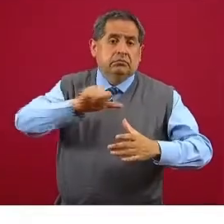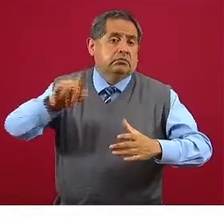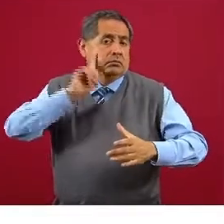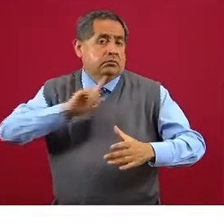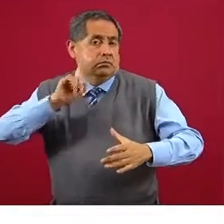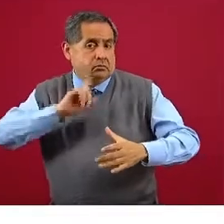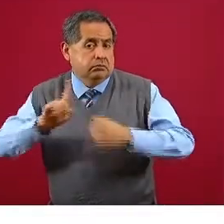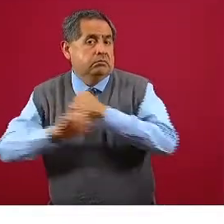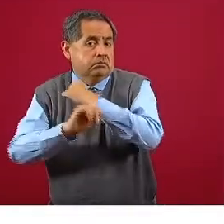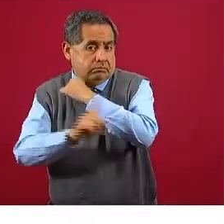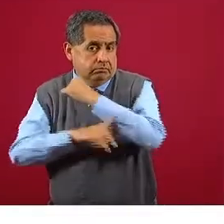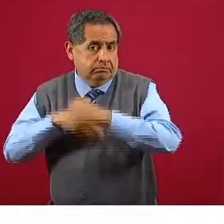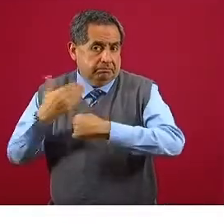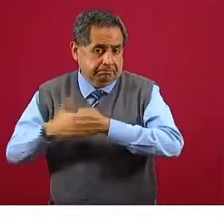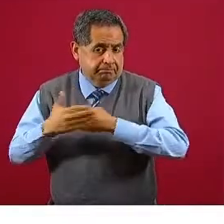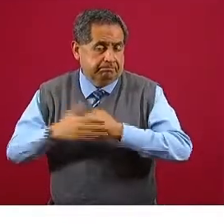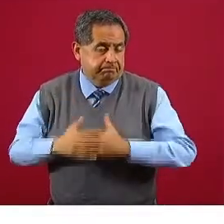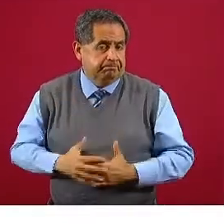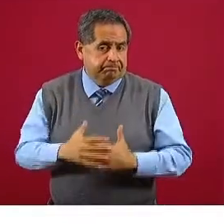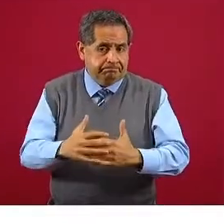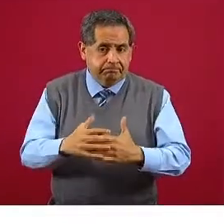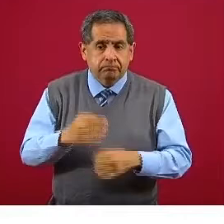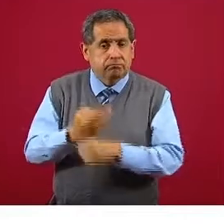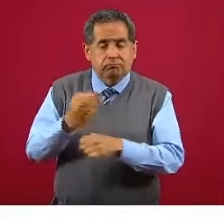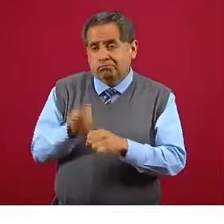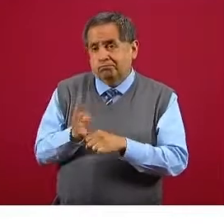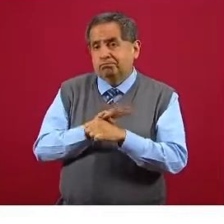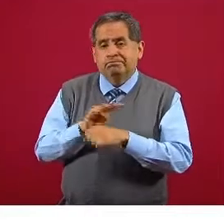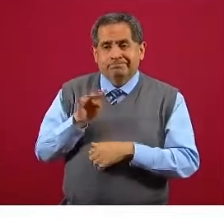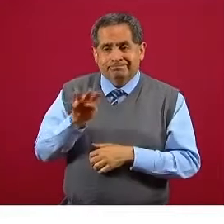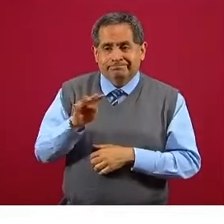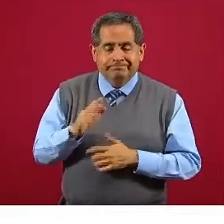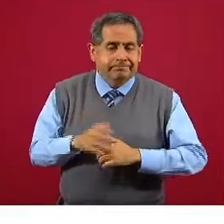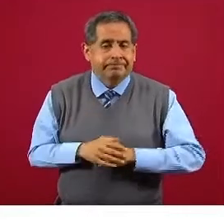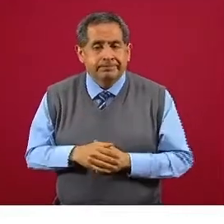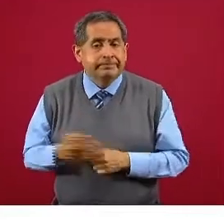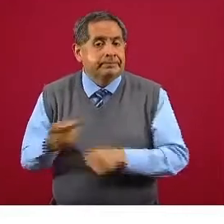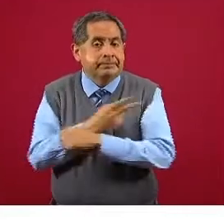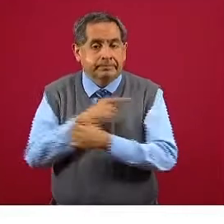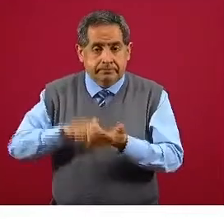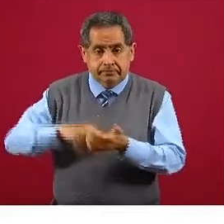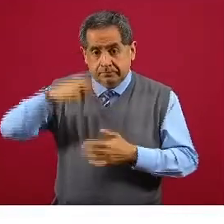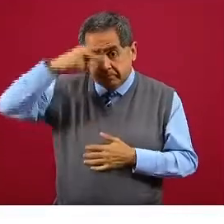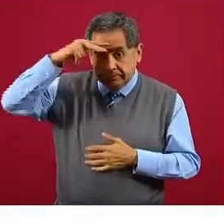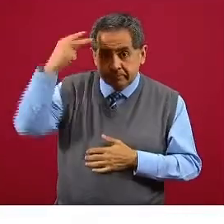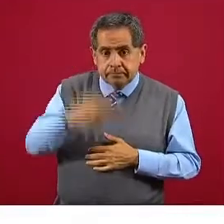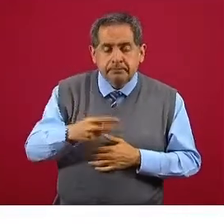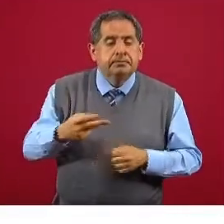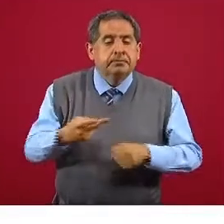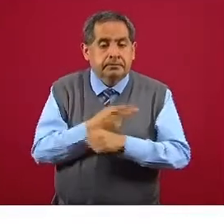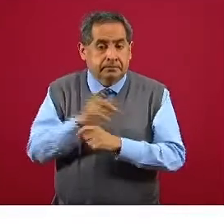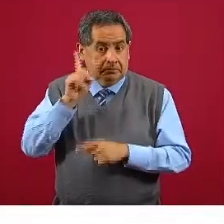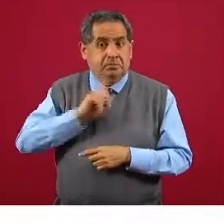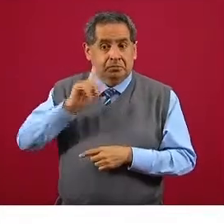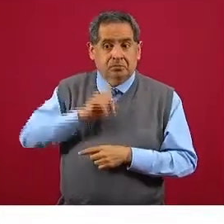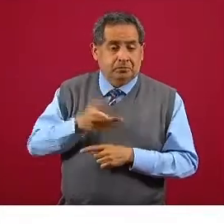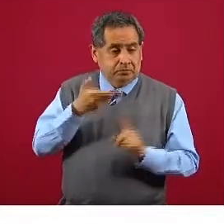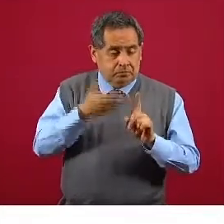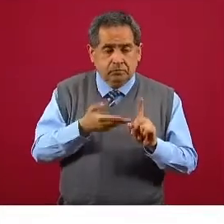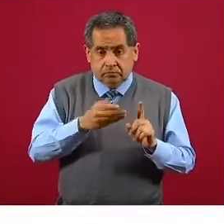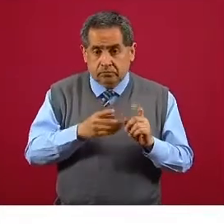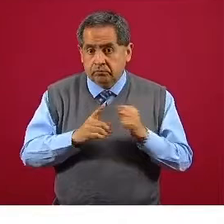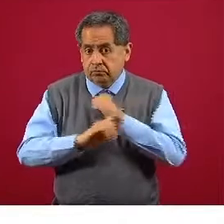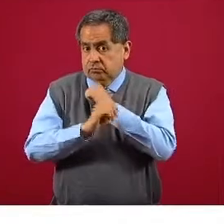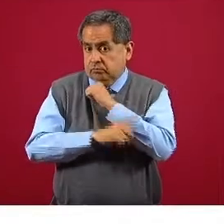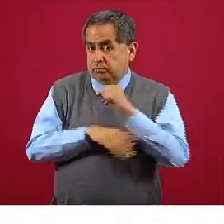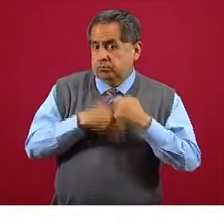mujeres embarazadas, sobre todo ahora en el marco de COVID-19. En el caso de México, recordemos que la mujer embarazada desde